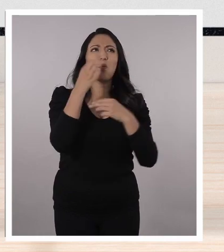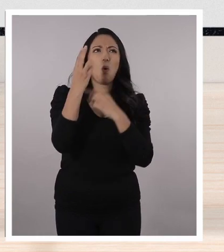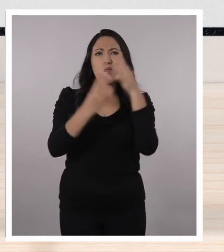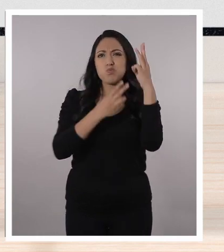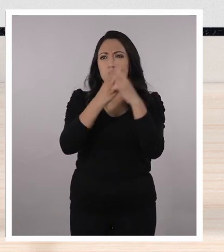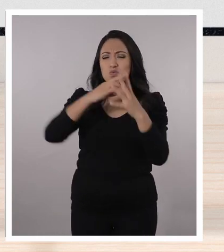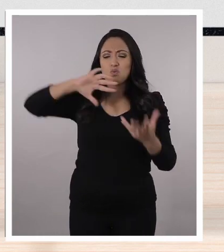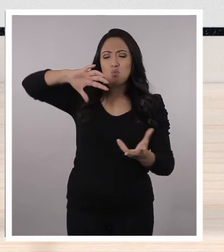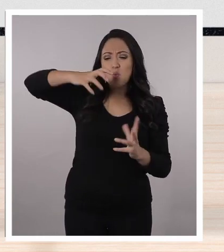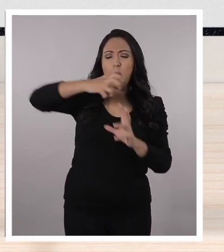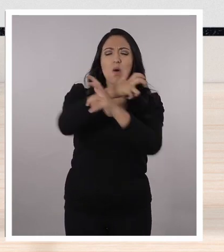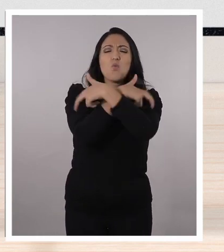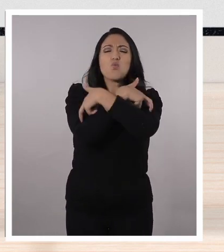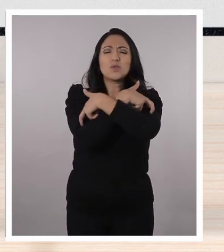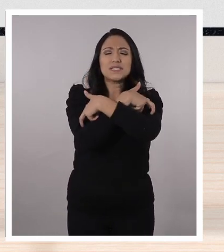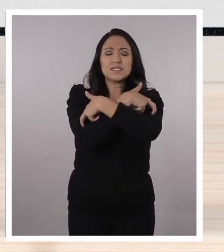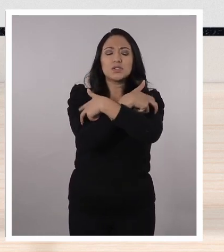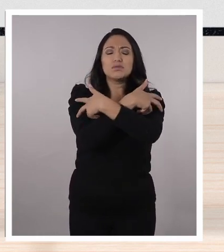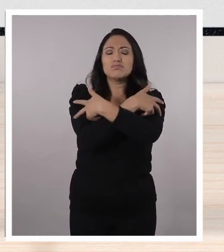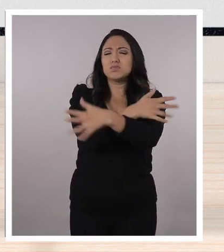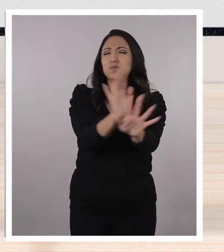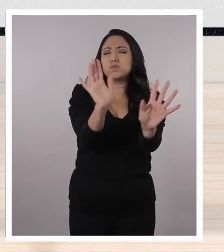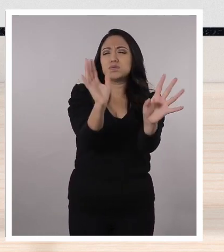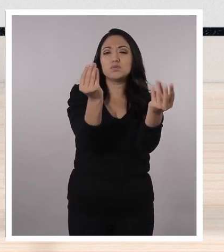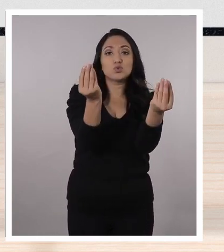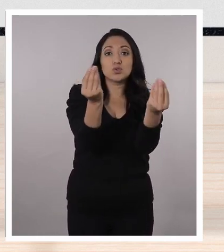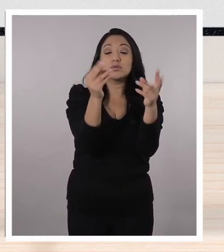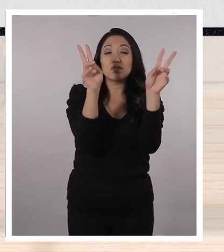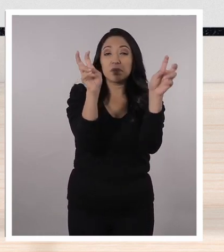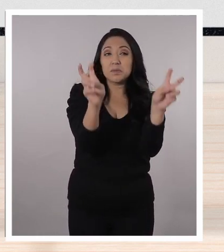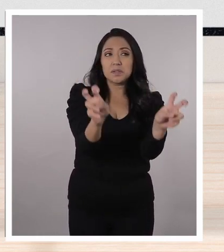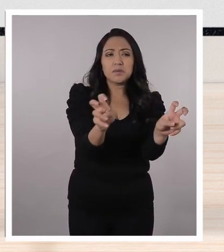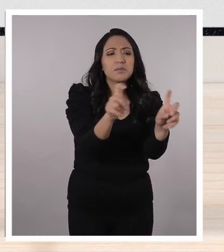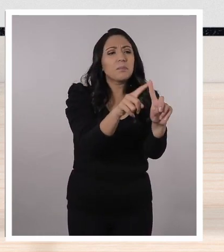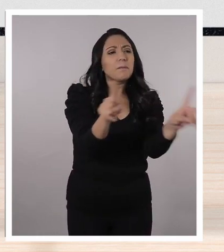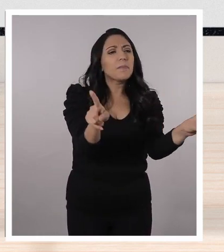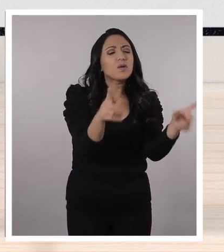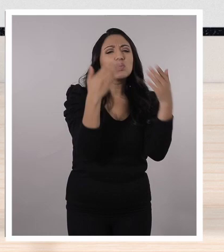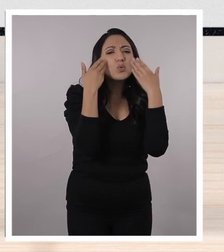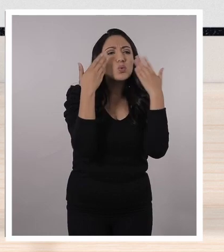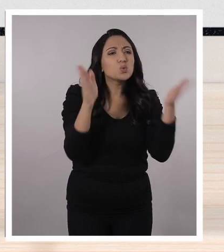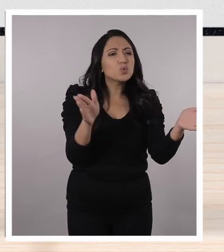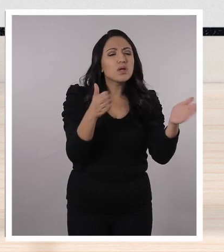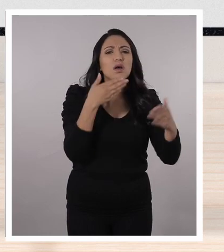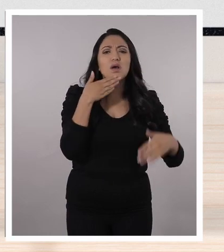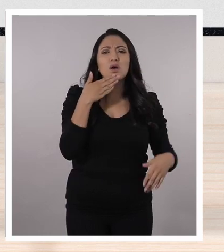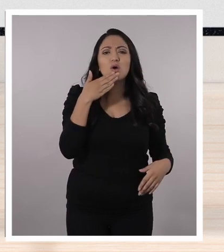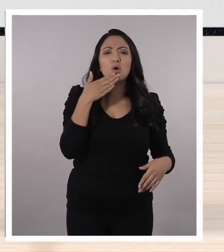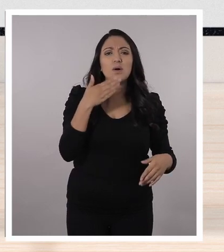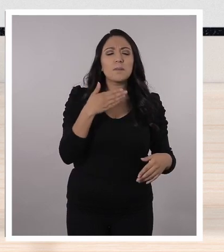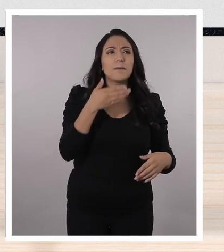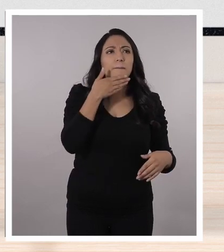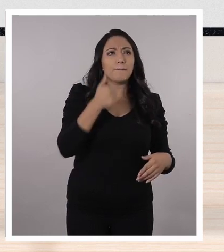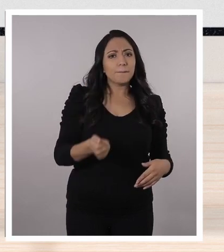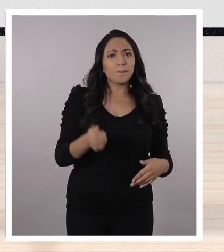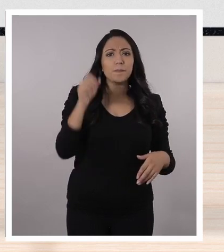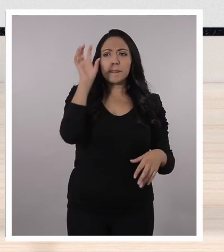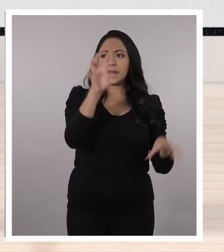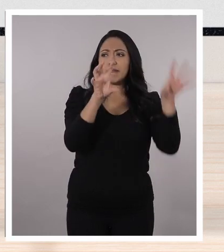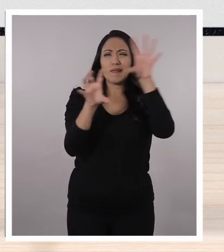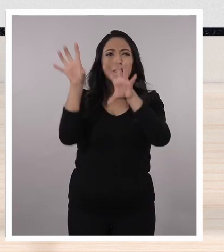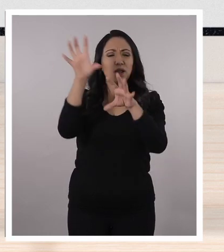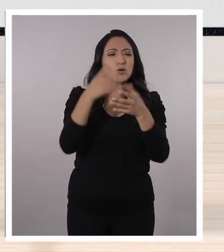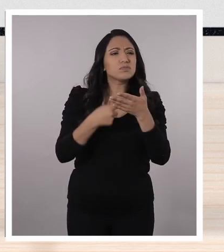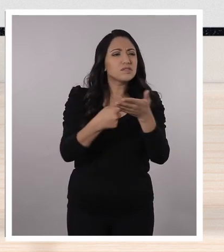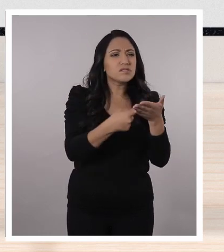de la Tierra, sobre los fósiles y un montón de datos, pero yo no sé cómo visualizar estos datos de mejor